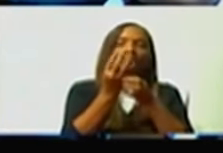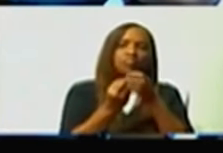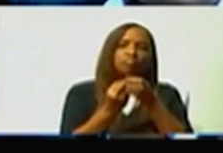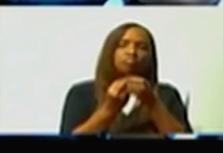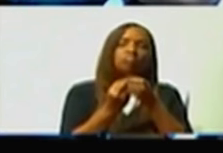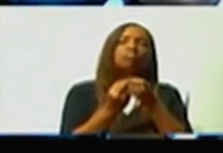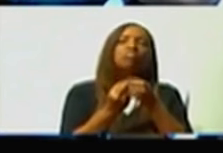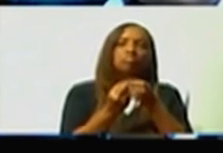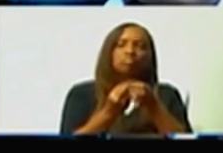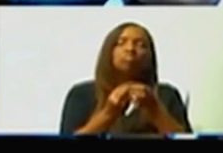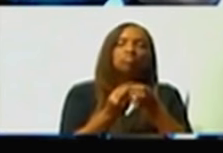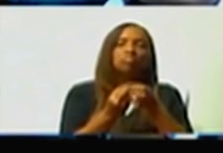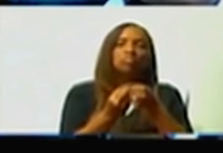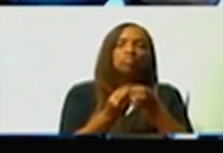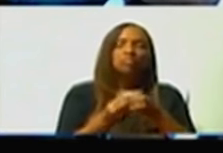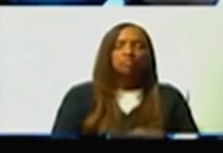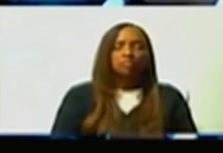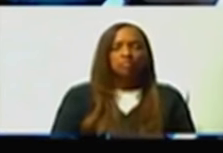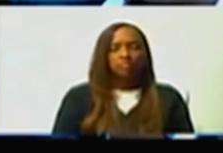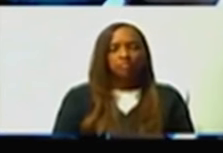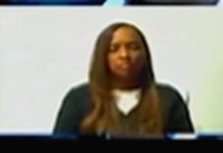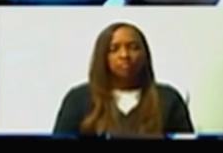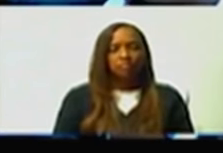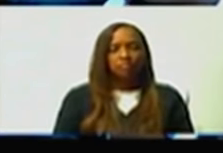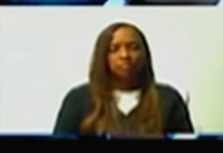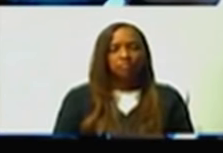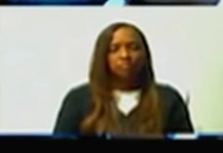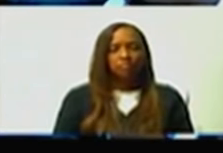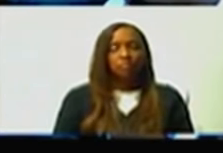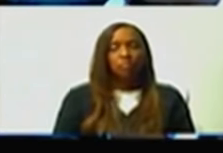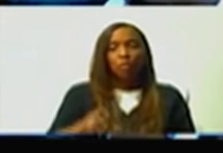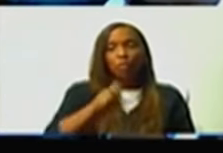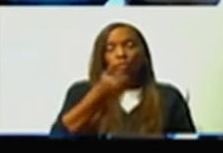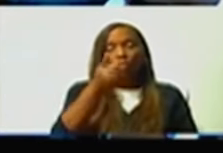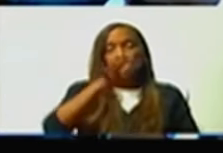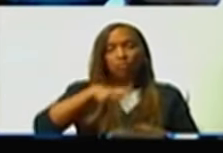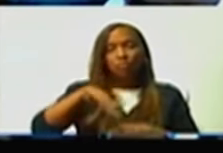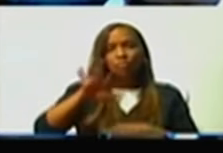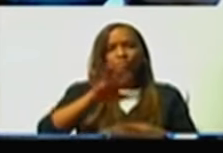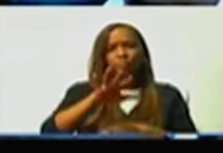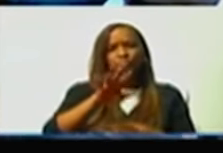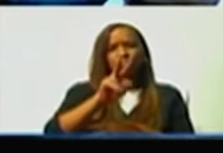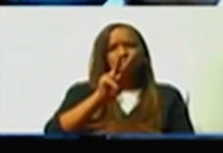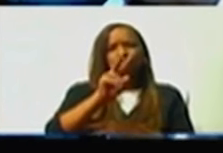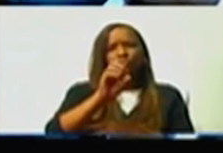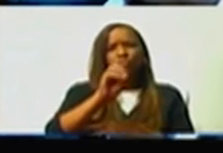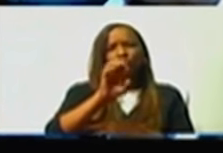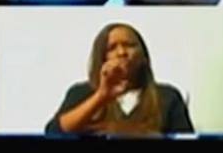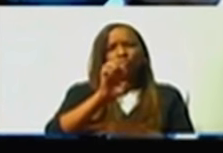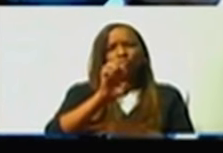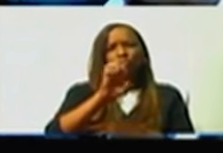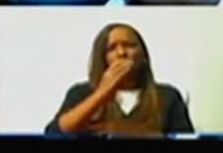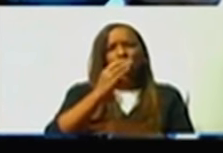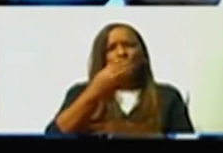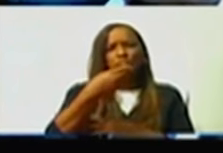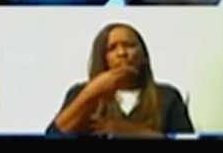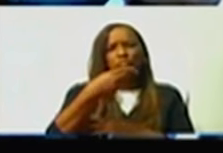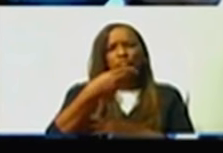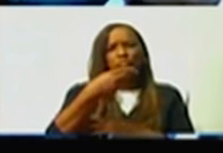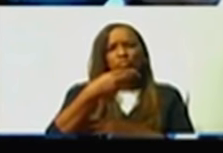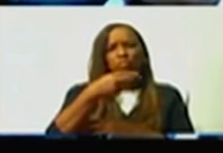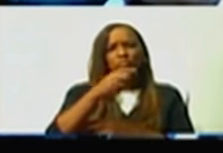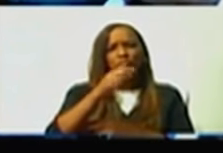En lugares como el caso del municipio de Ovechío, de modo específico en Yaque, el río Yaque del